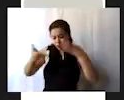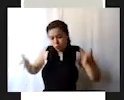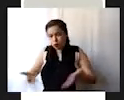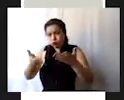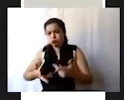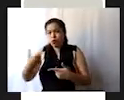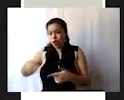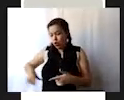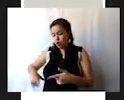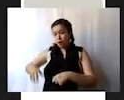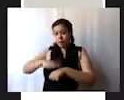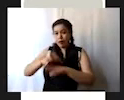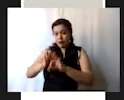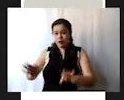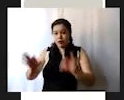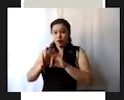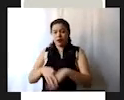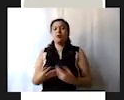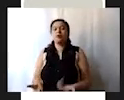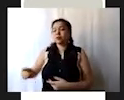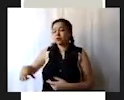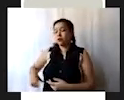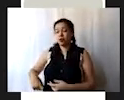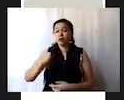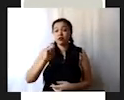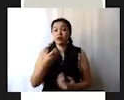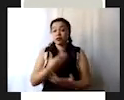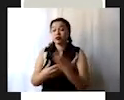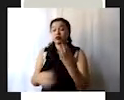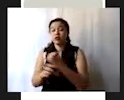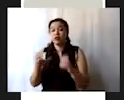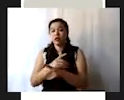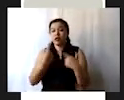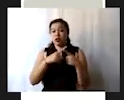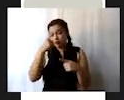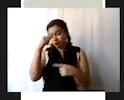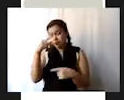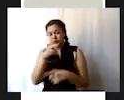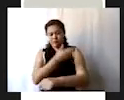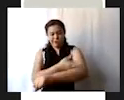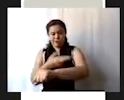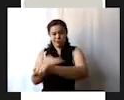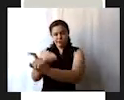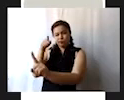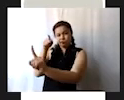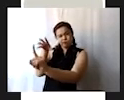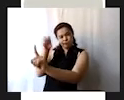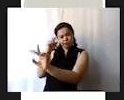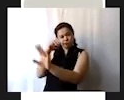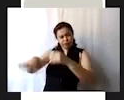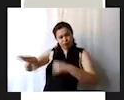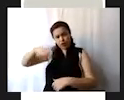Gobernar implica la participación de varios actores en búsqueda de soluciones para los